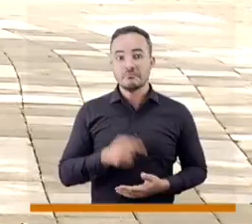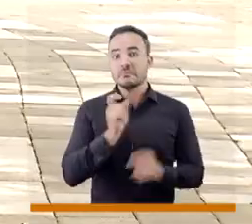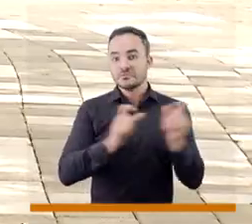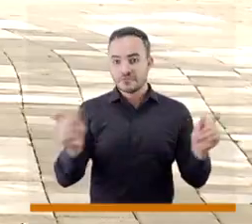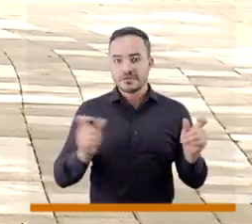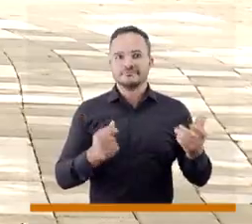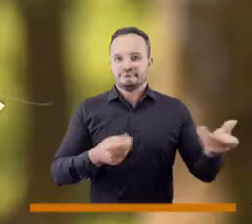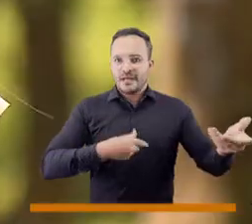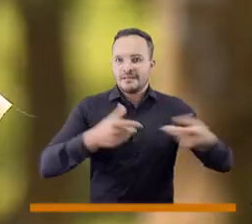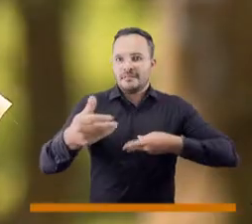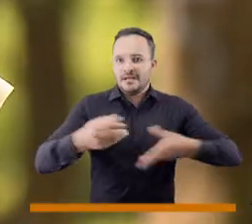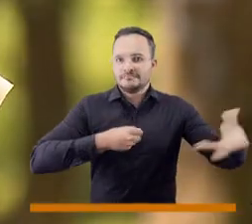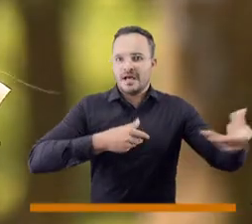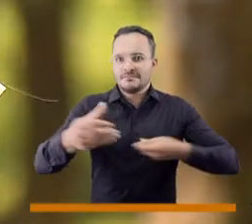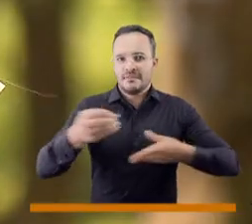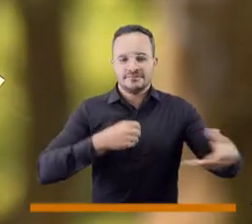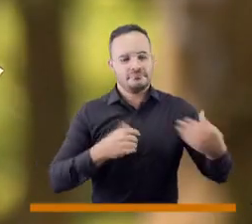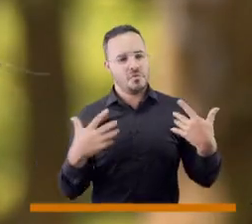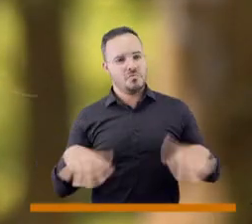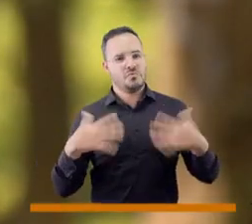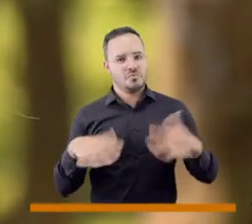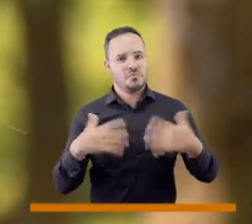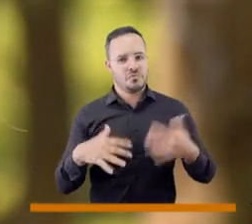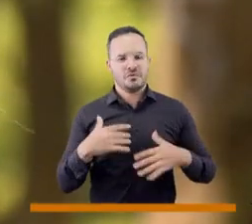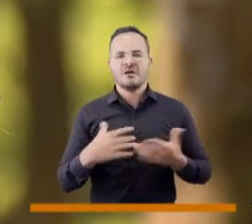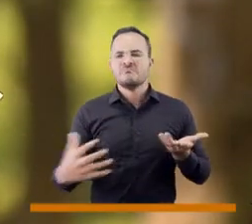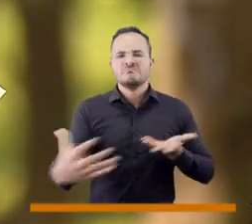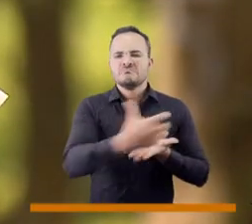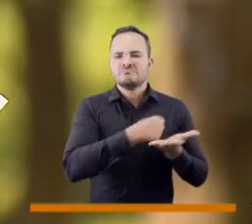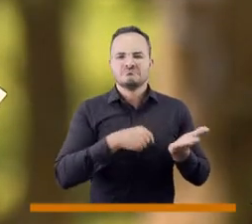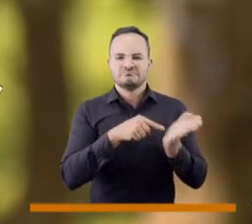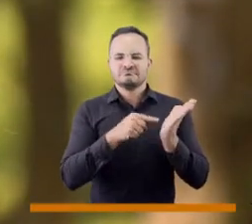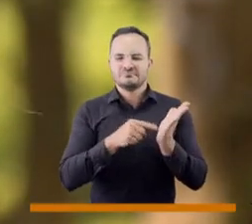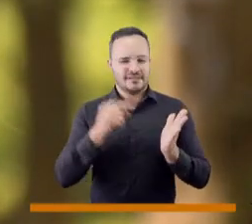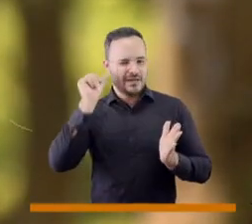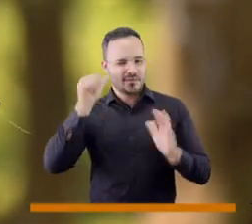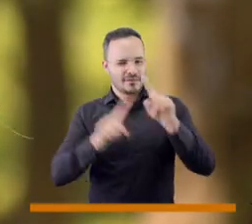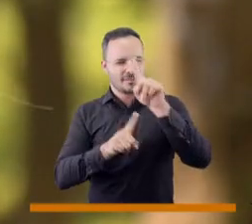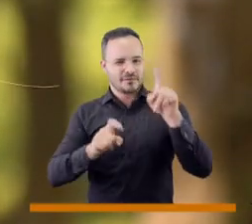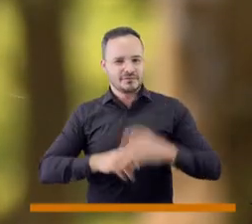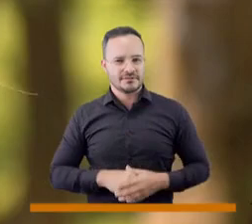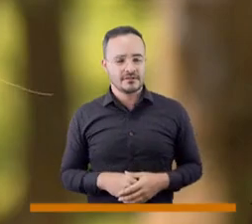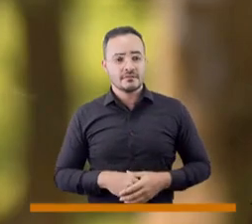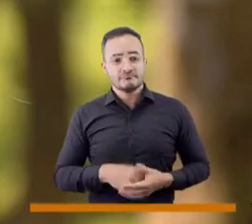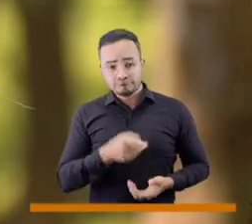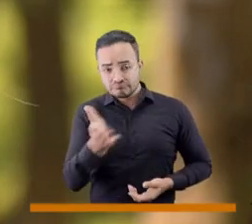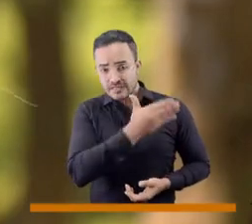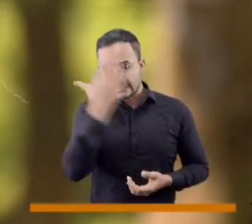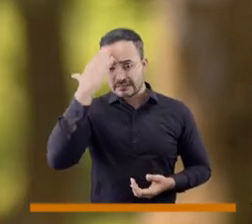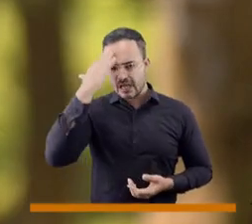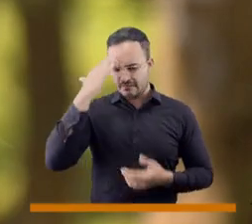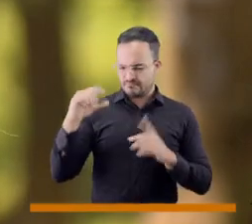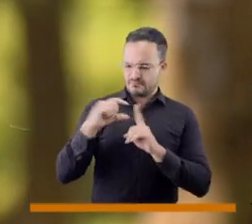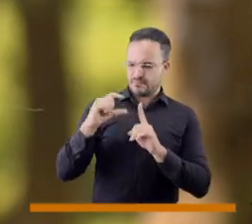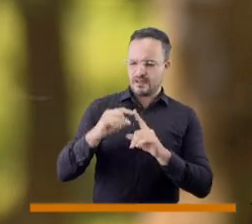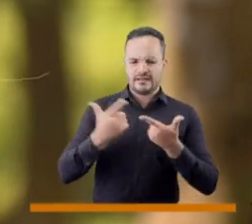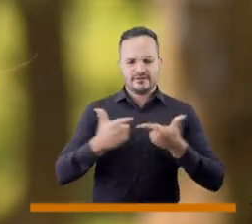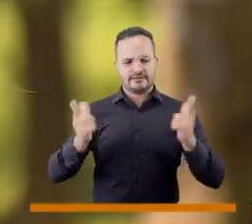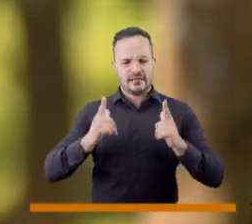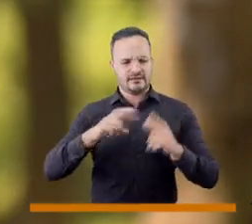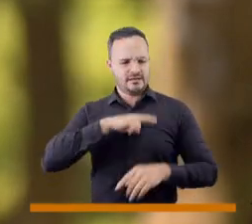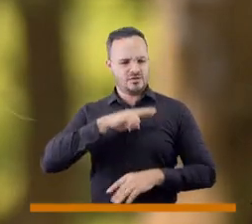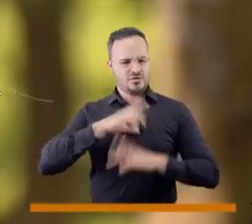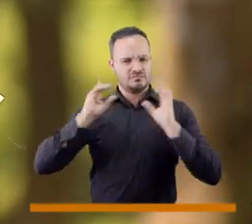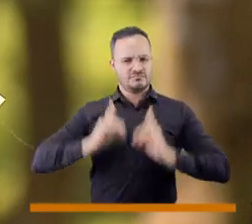Así es, Katherine, más personas siguen interactuando en nuestras redes sociales a la pregunta del día de hoy. ¿Conoce usted para qué sirve la